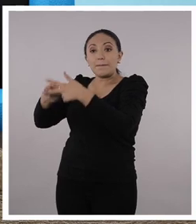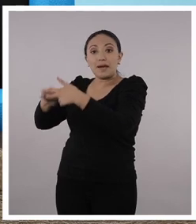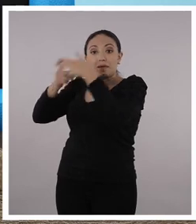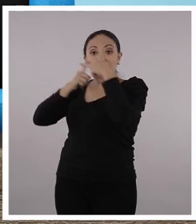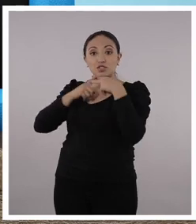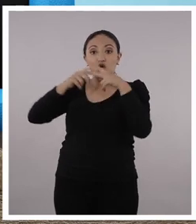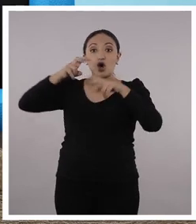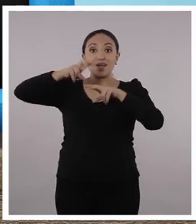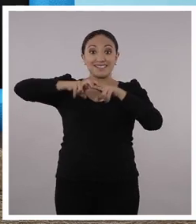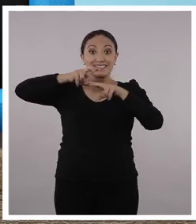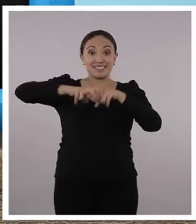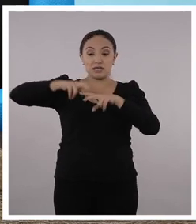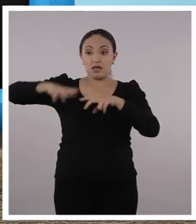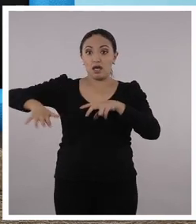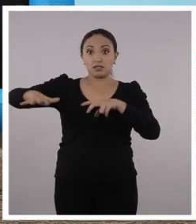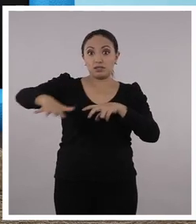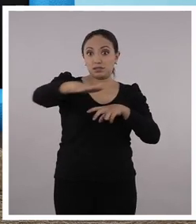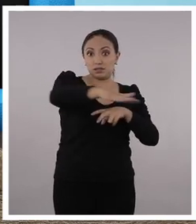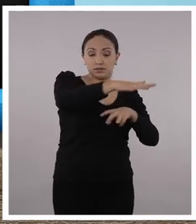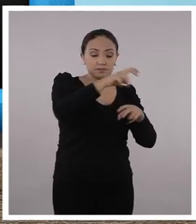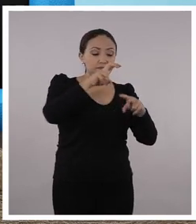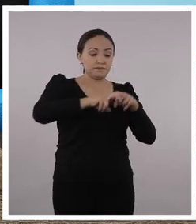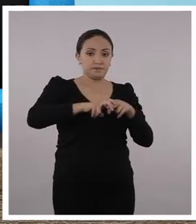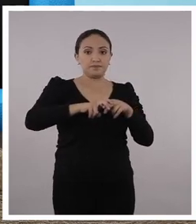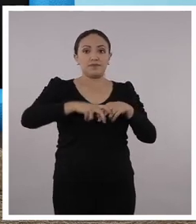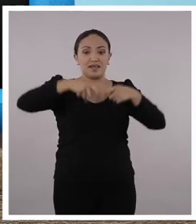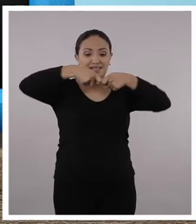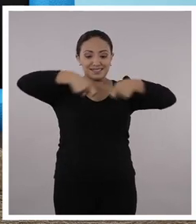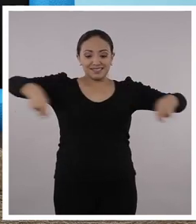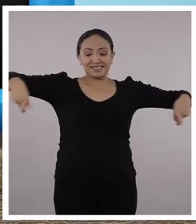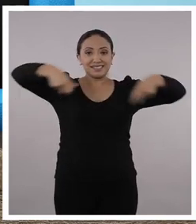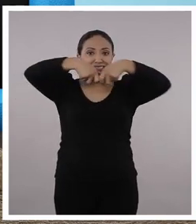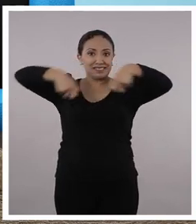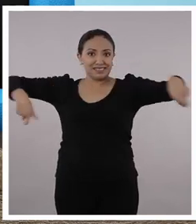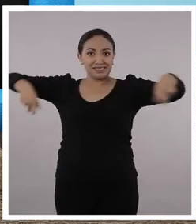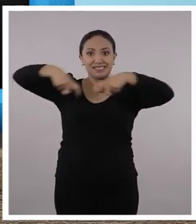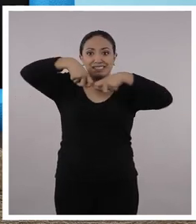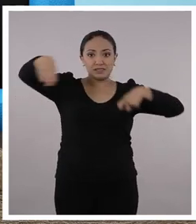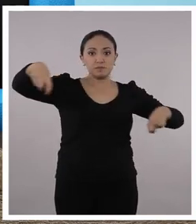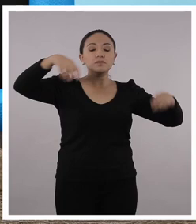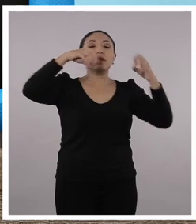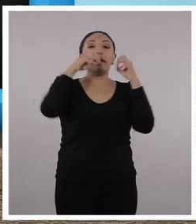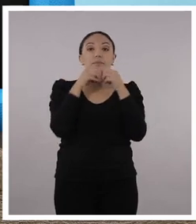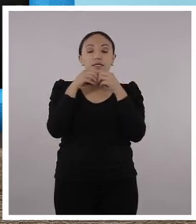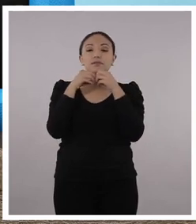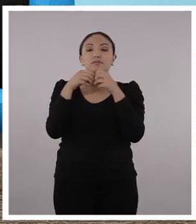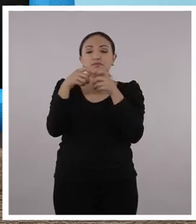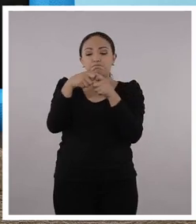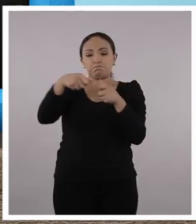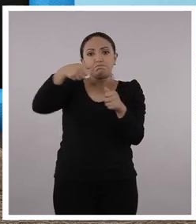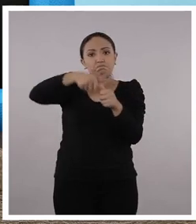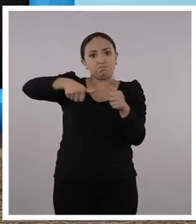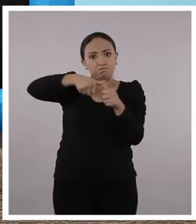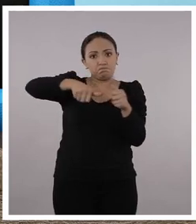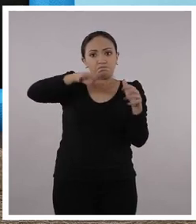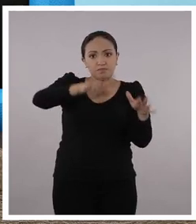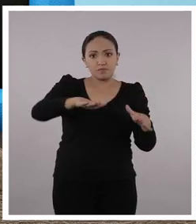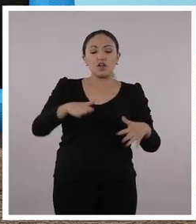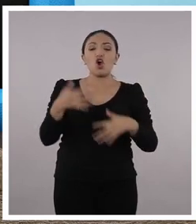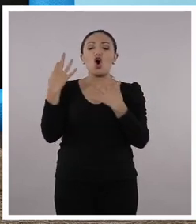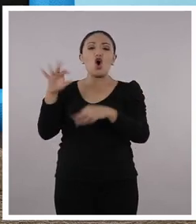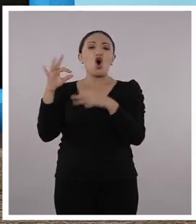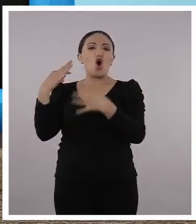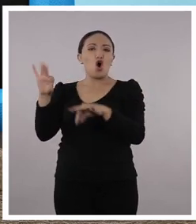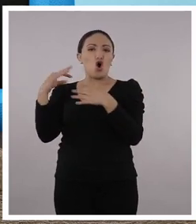unas sillas, las que encuentren en casa. Cintas gruesas o lana. Masking. Hojas de papel